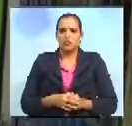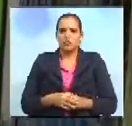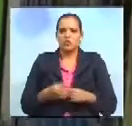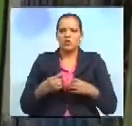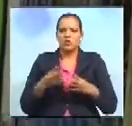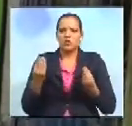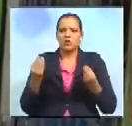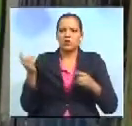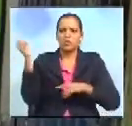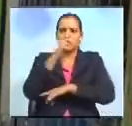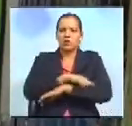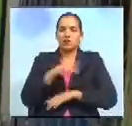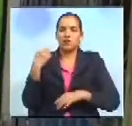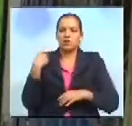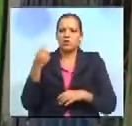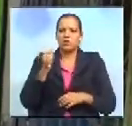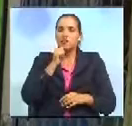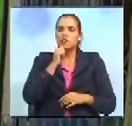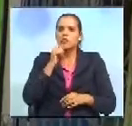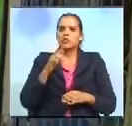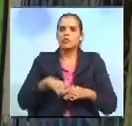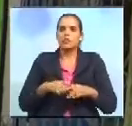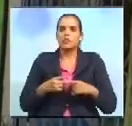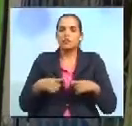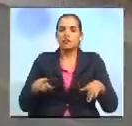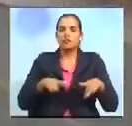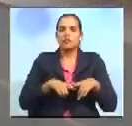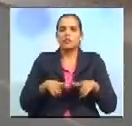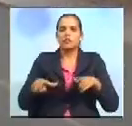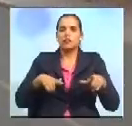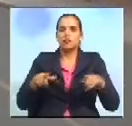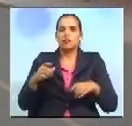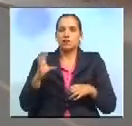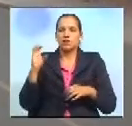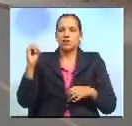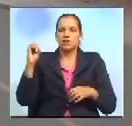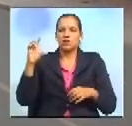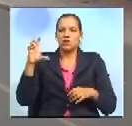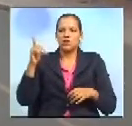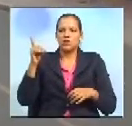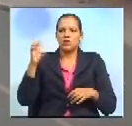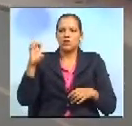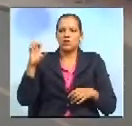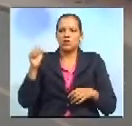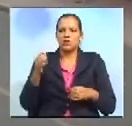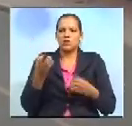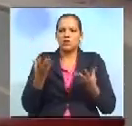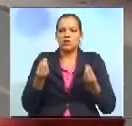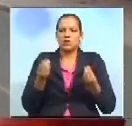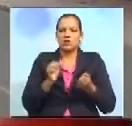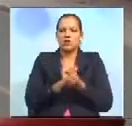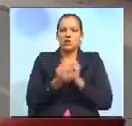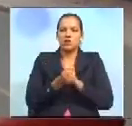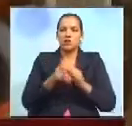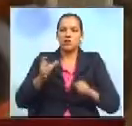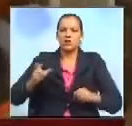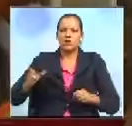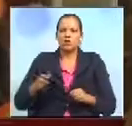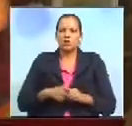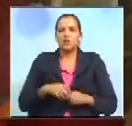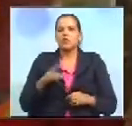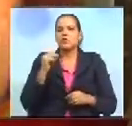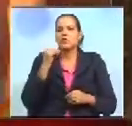Varios días sin agua potable en el sector Unidos Somos Más de Codesa genera malestar en sus moradores, que padecen por